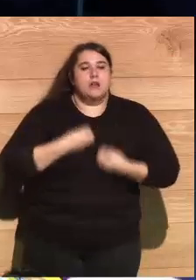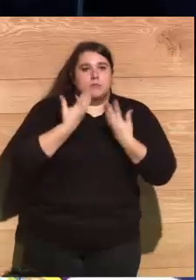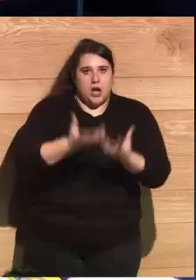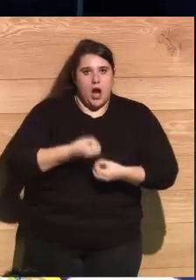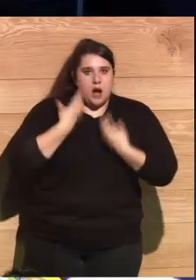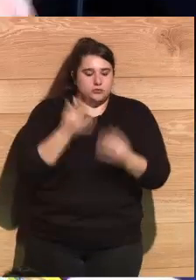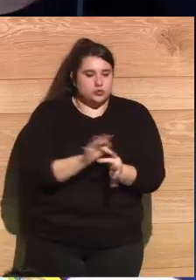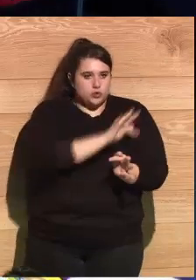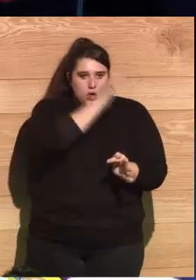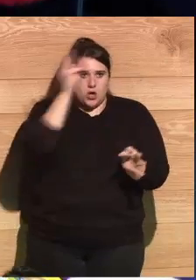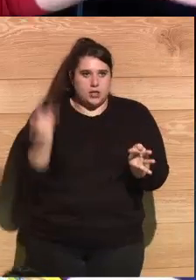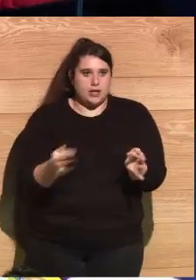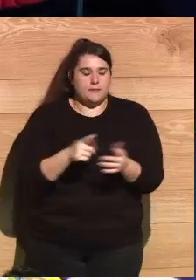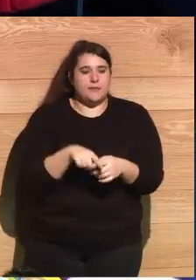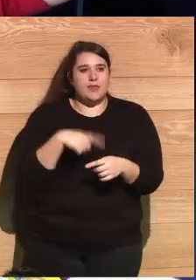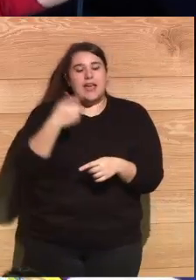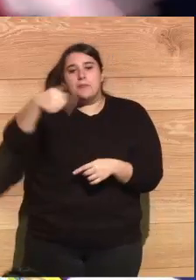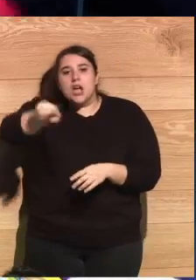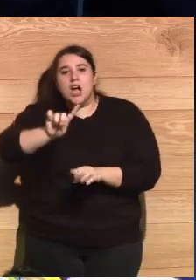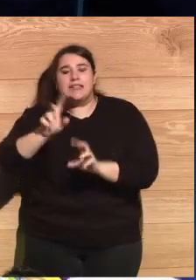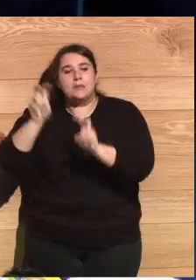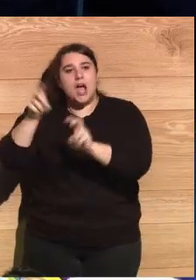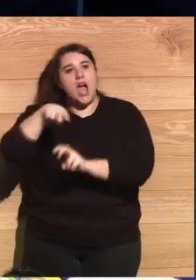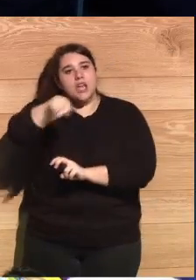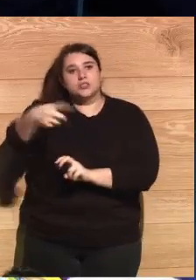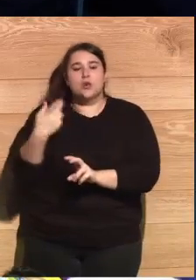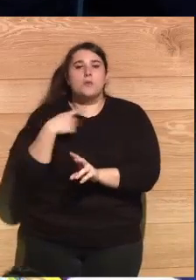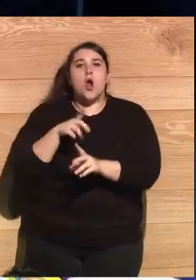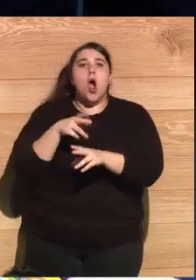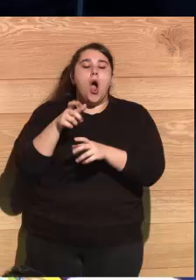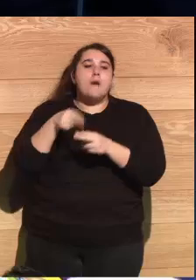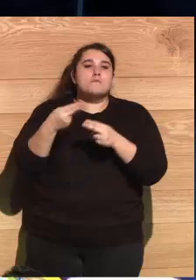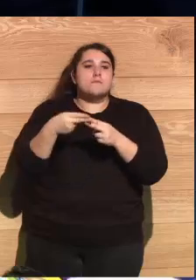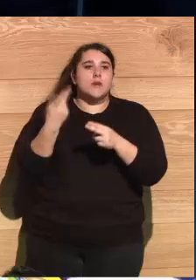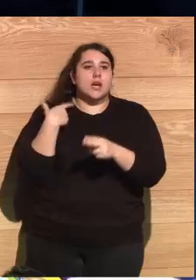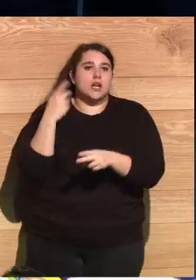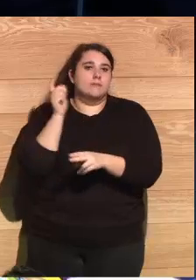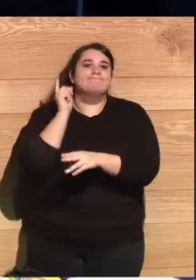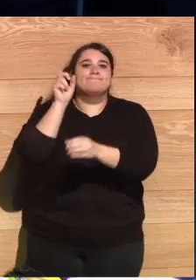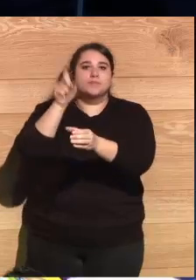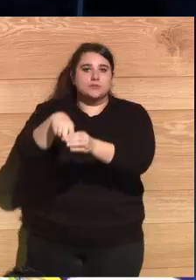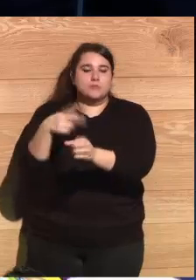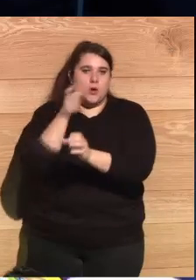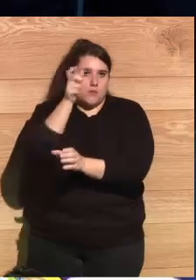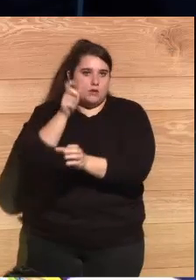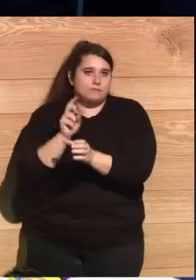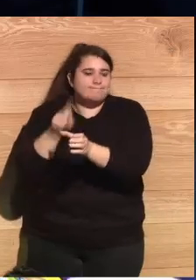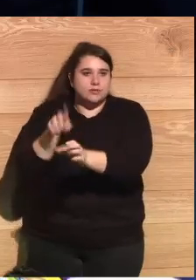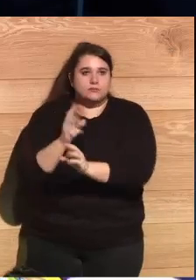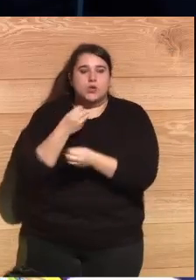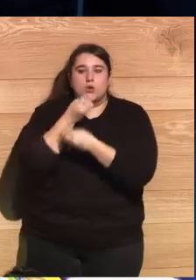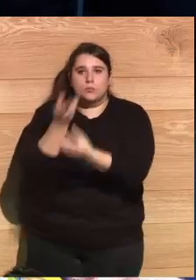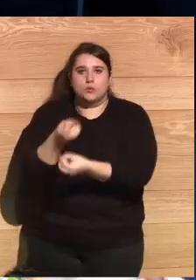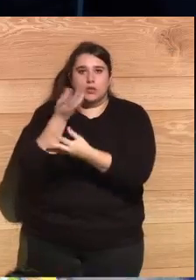expresándonos. En cambio, llega el político al pueblo y en ese momento construye un discurso que ahora les